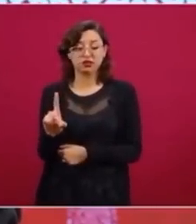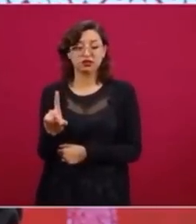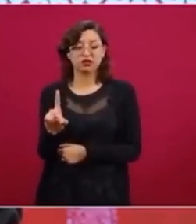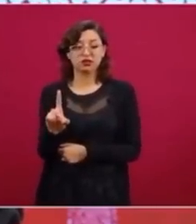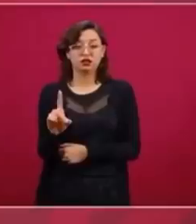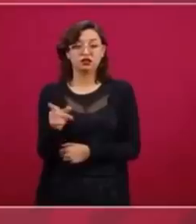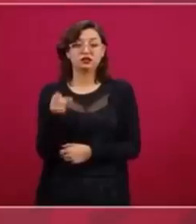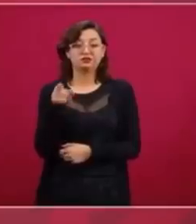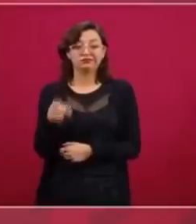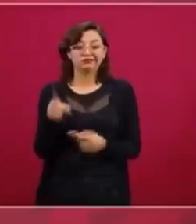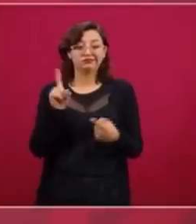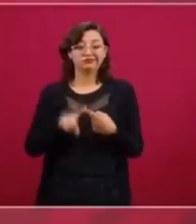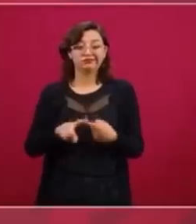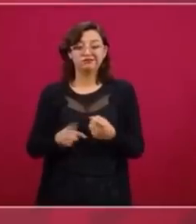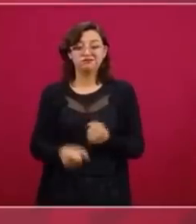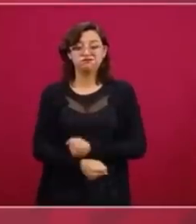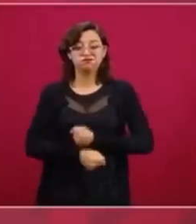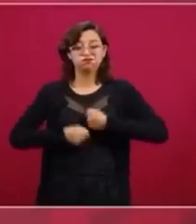obesidad.